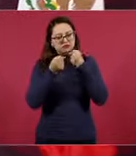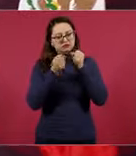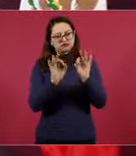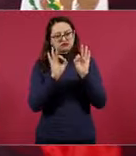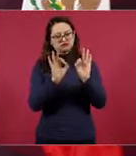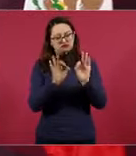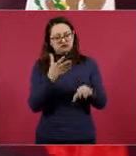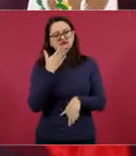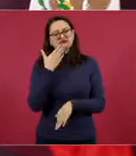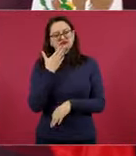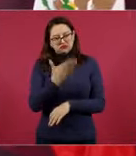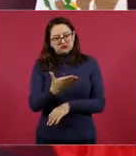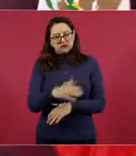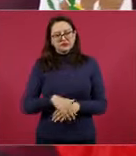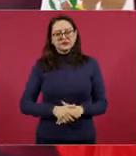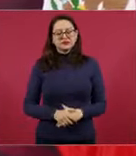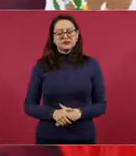exitosa